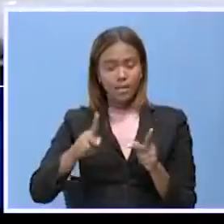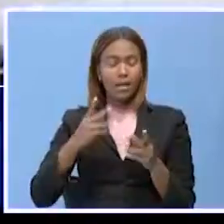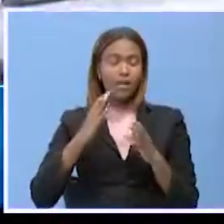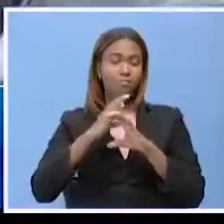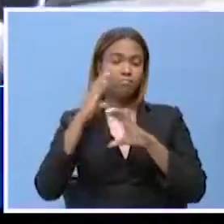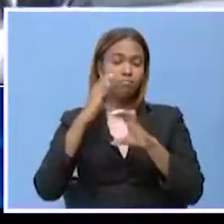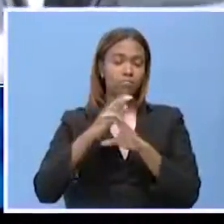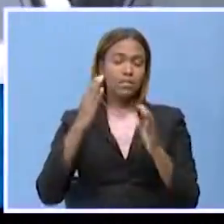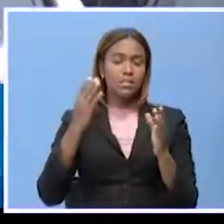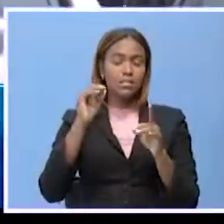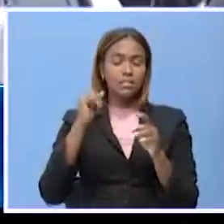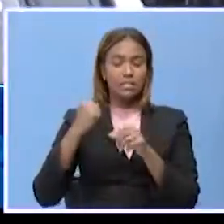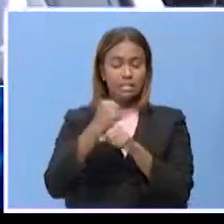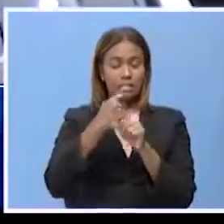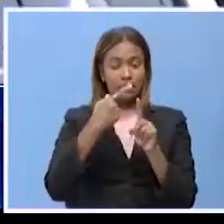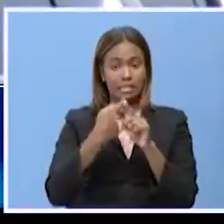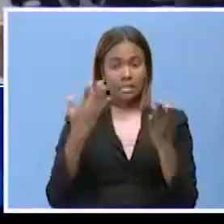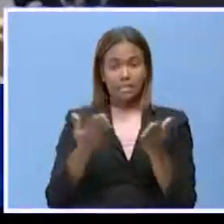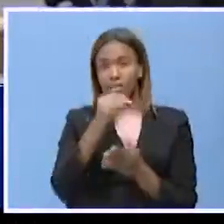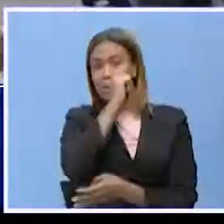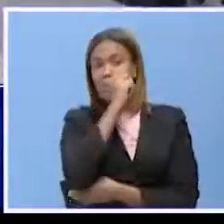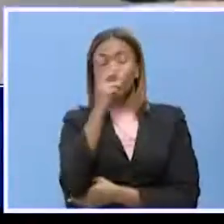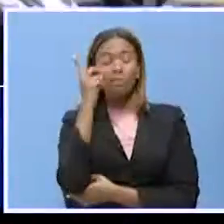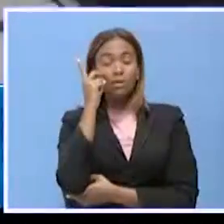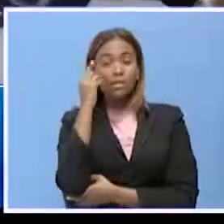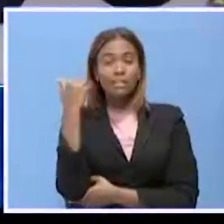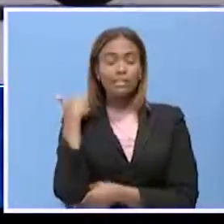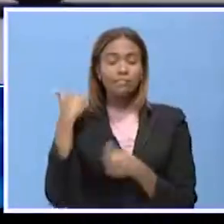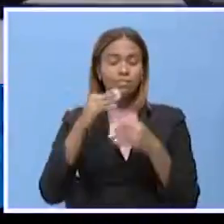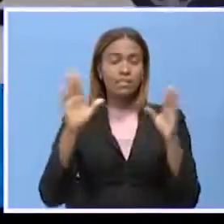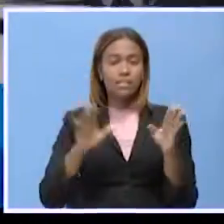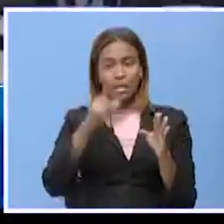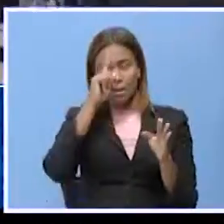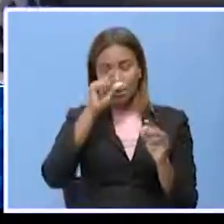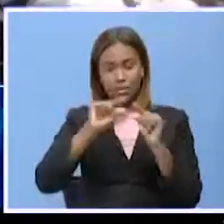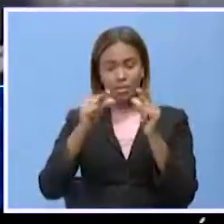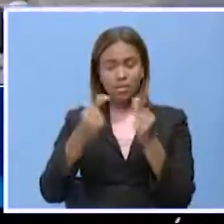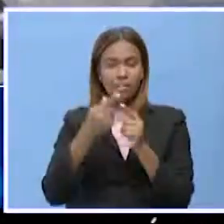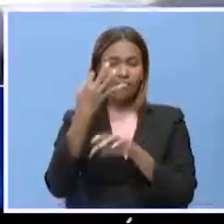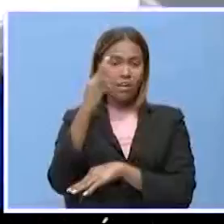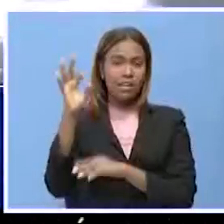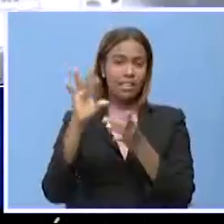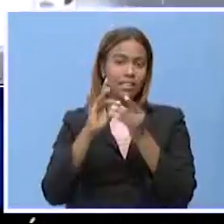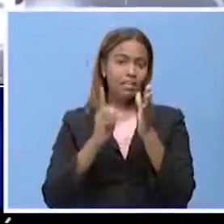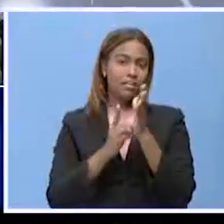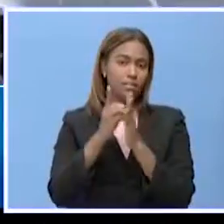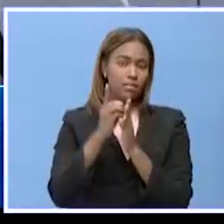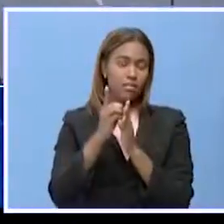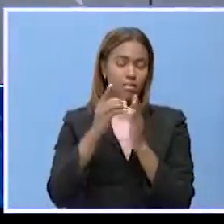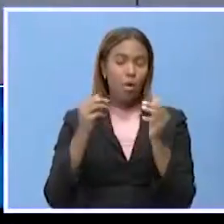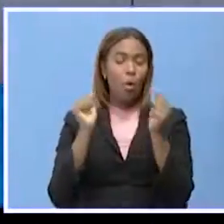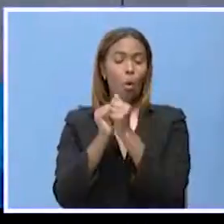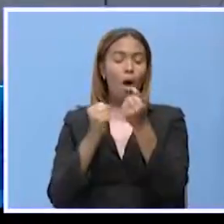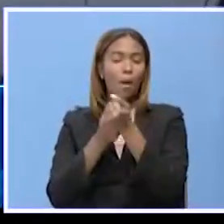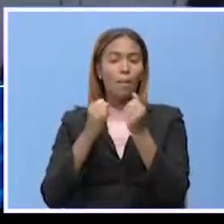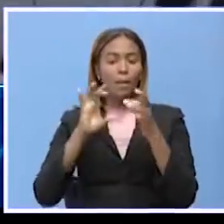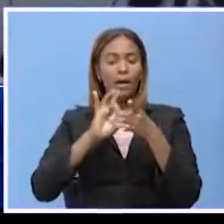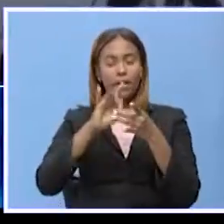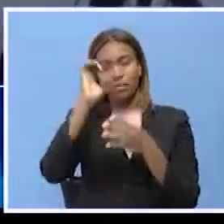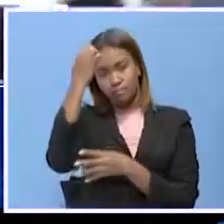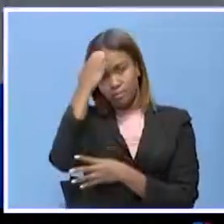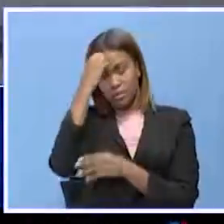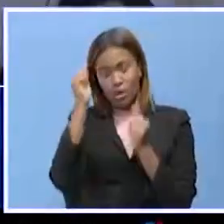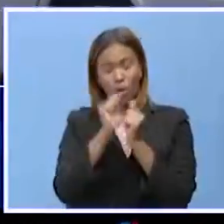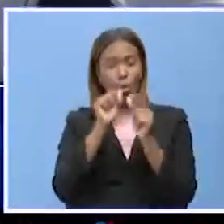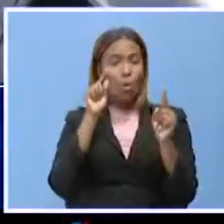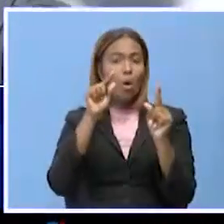Movilidad Urbana Sostenible del Gran Santo Domingo, que fue realizada por la Agencia Francesa de Desarrollo con apoyo de la Unión Europea,